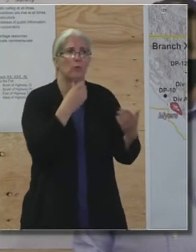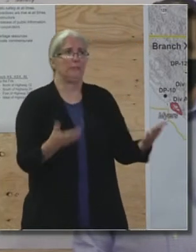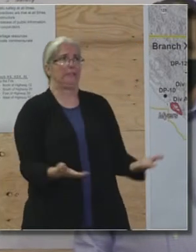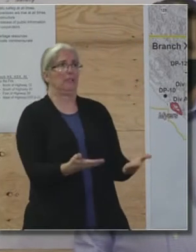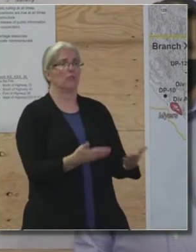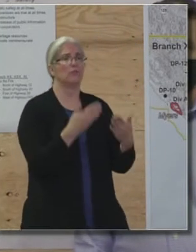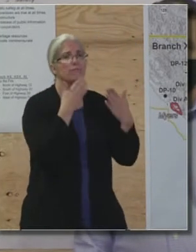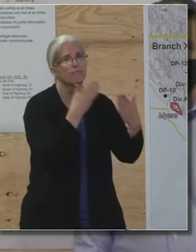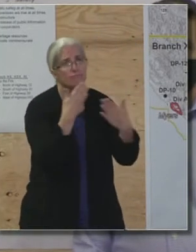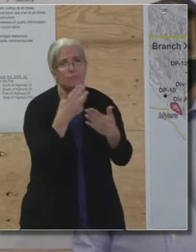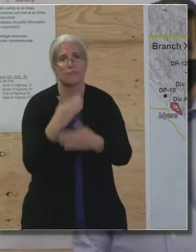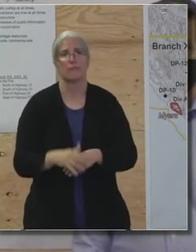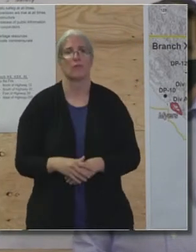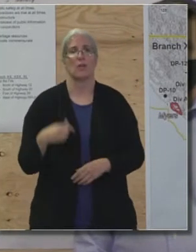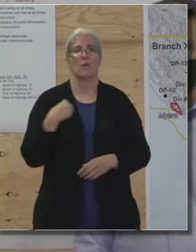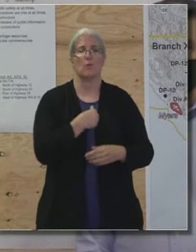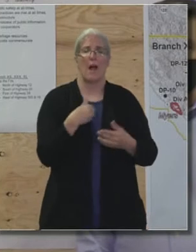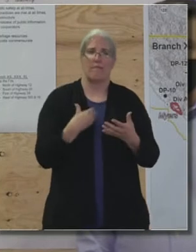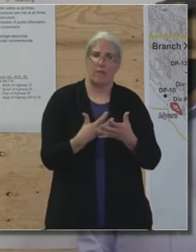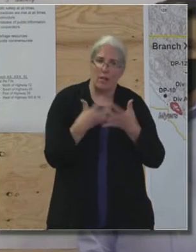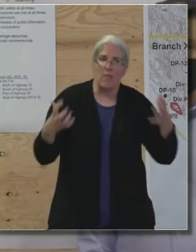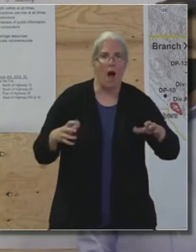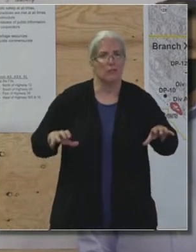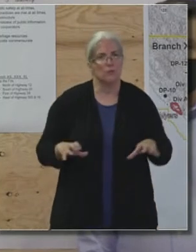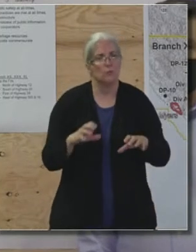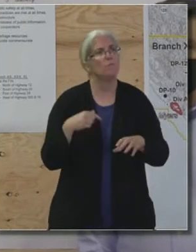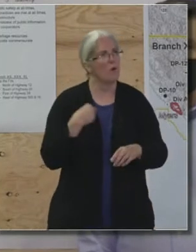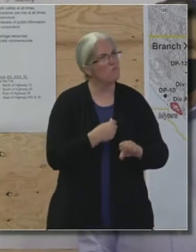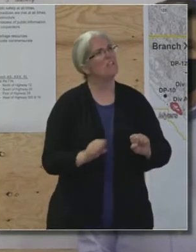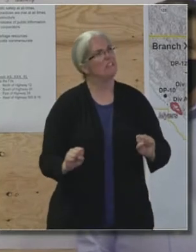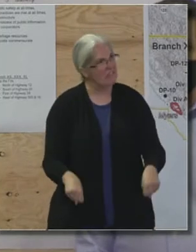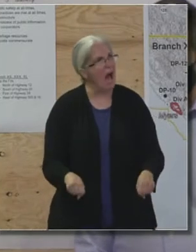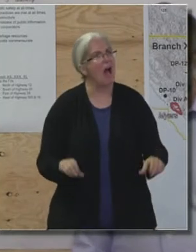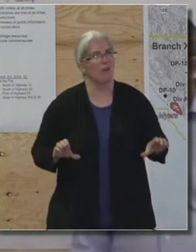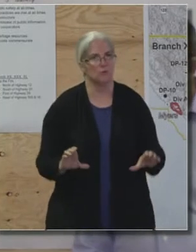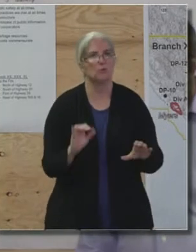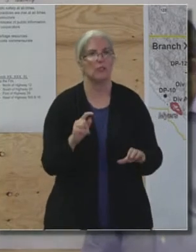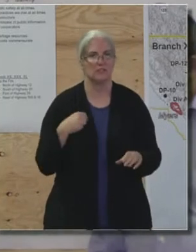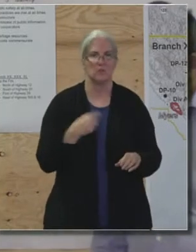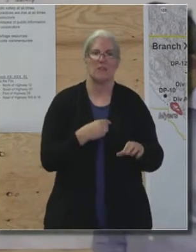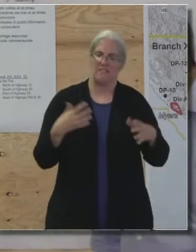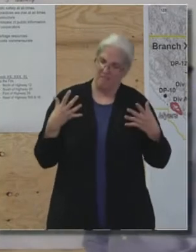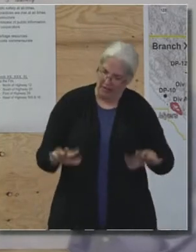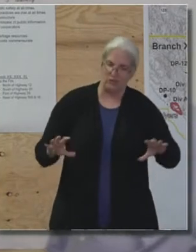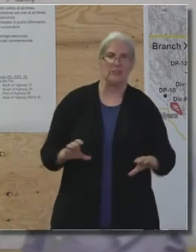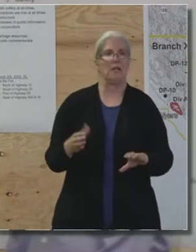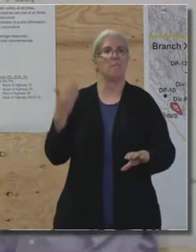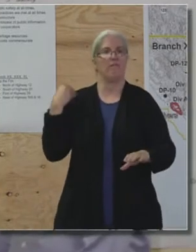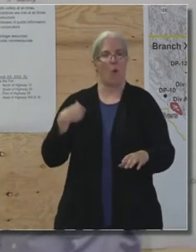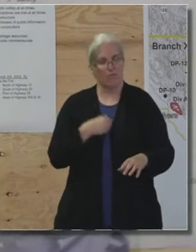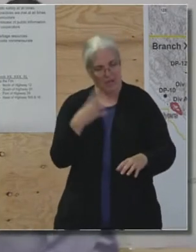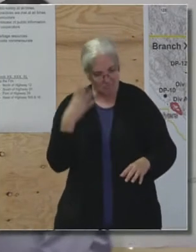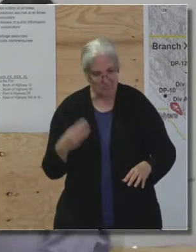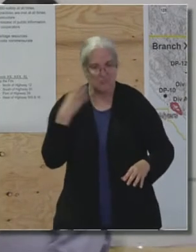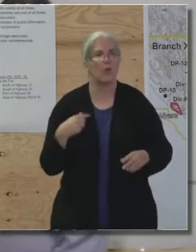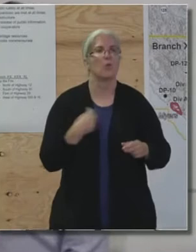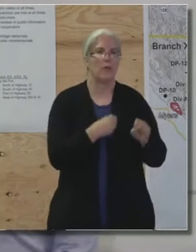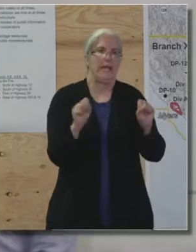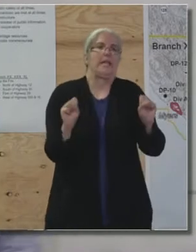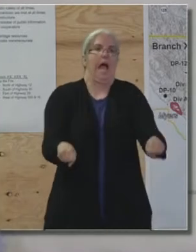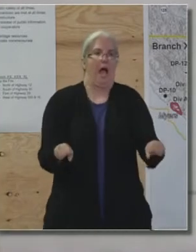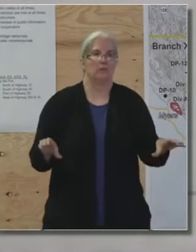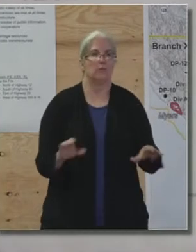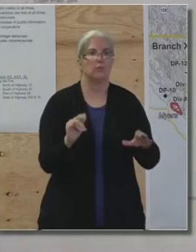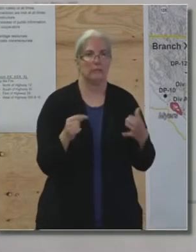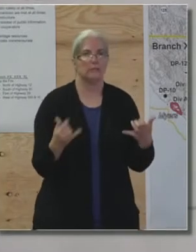hacer pero lo lo lo vamos a lograr lo hemos hecho en el pasado así que tenemos que mantener la positividad le quiero pasar la